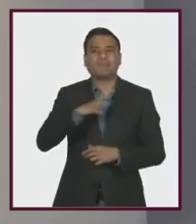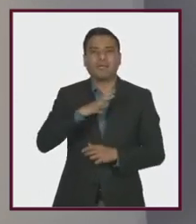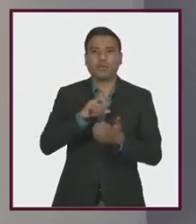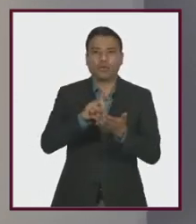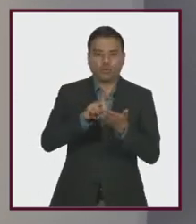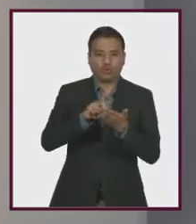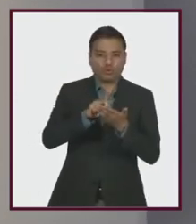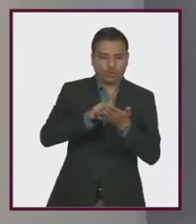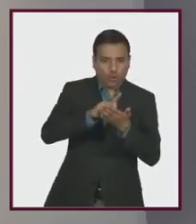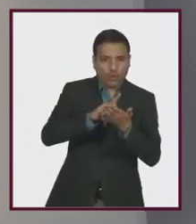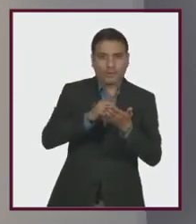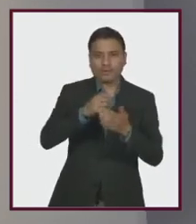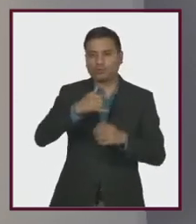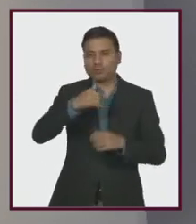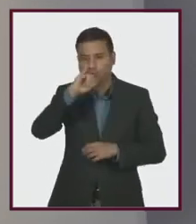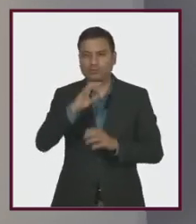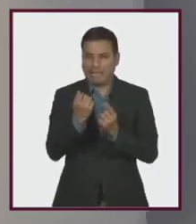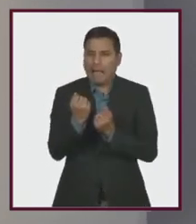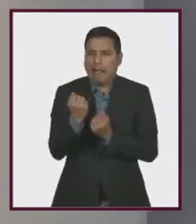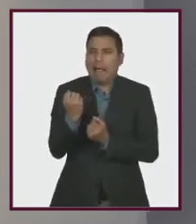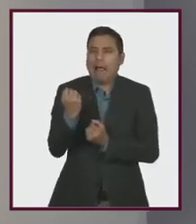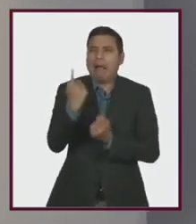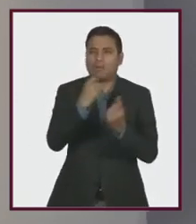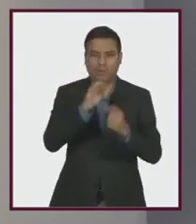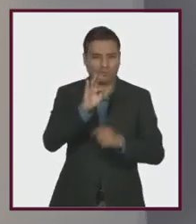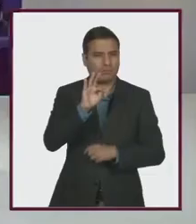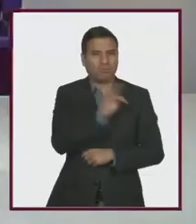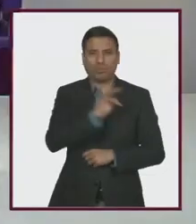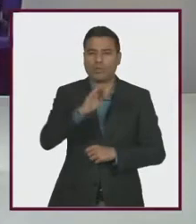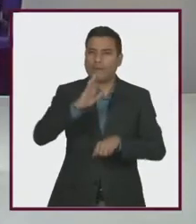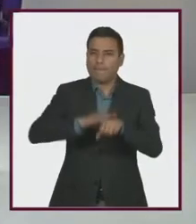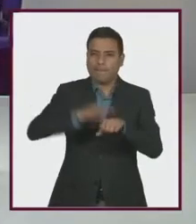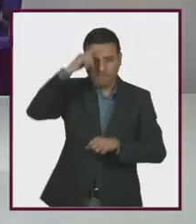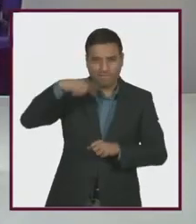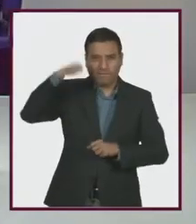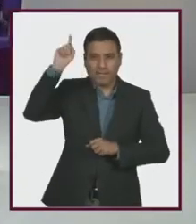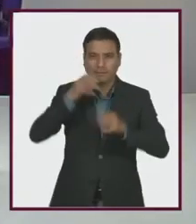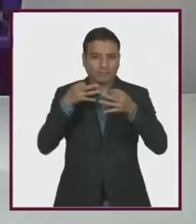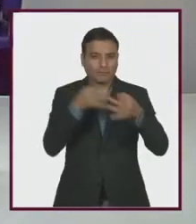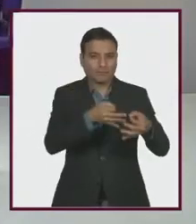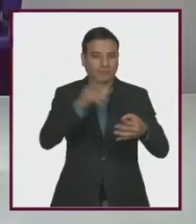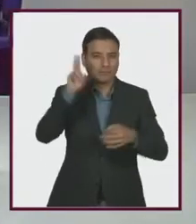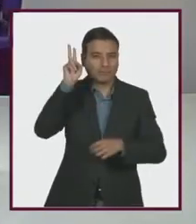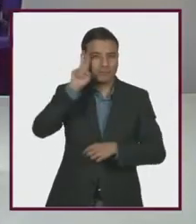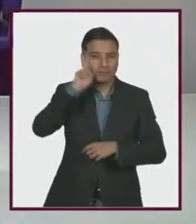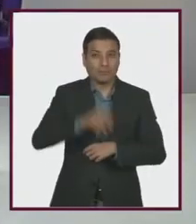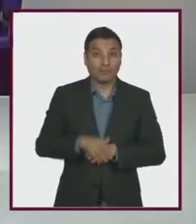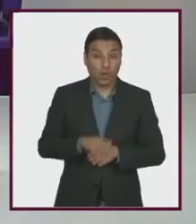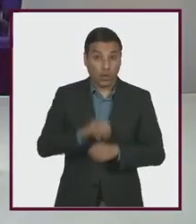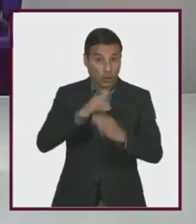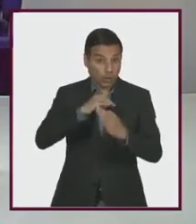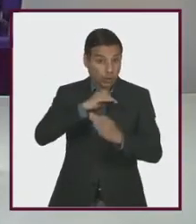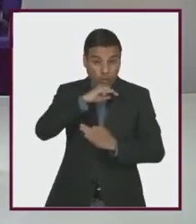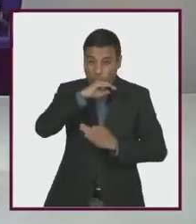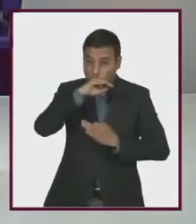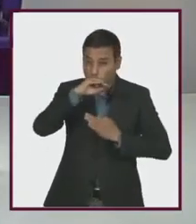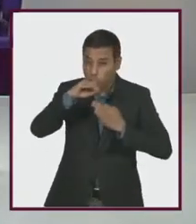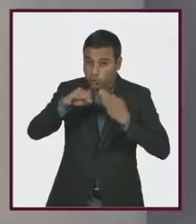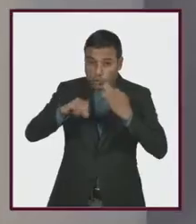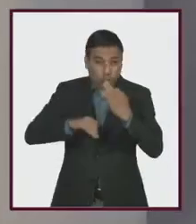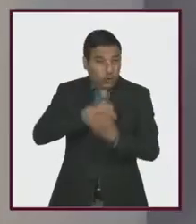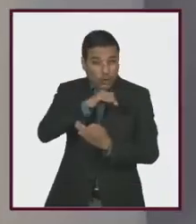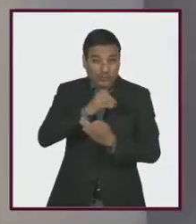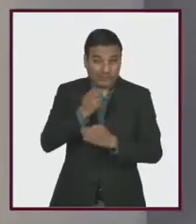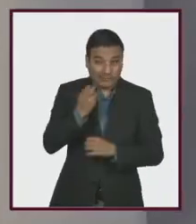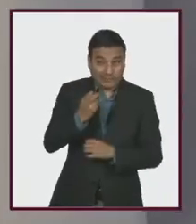potencial adictivo y también lo vamos a ver a lo largo de las sesiones, pero no todas ellas van a considerarse una persona adicta si